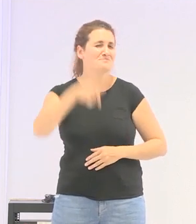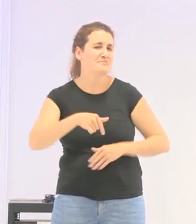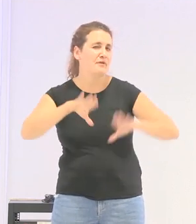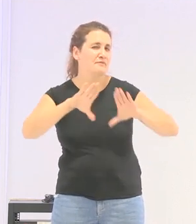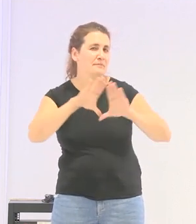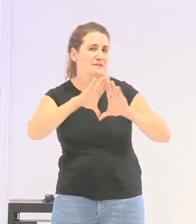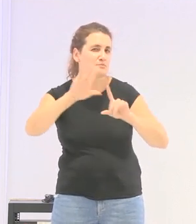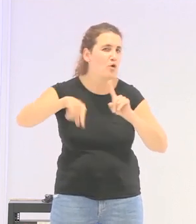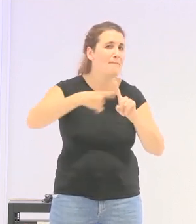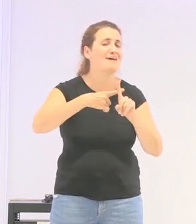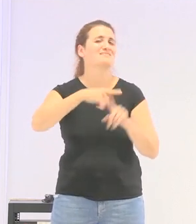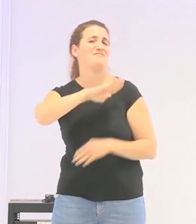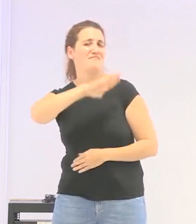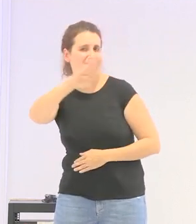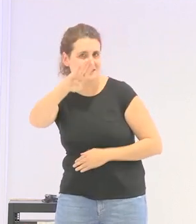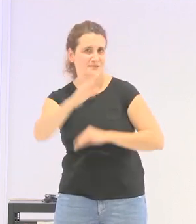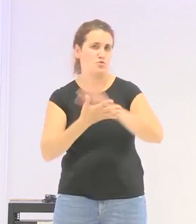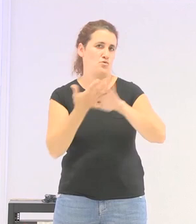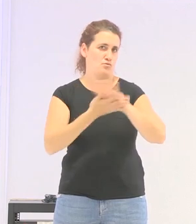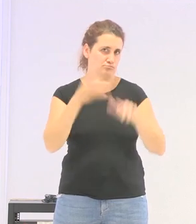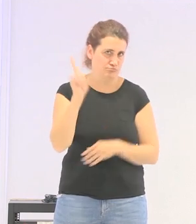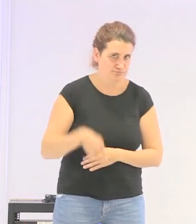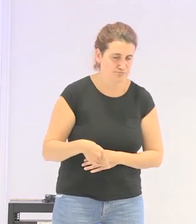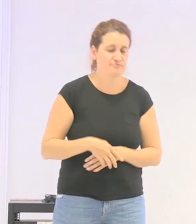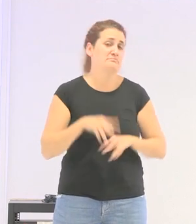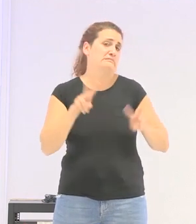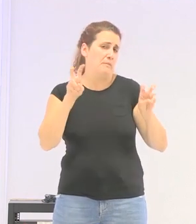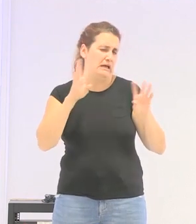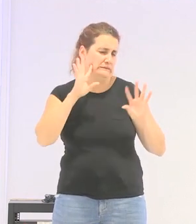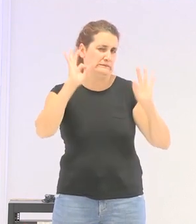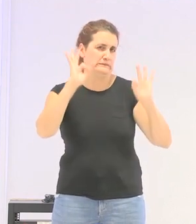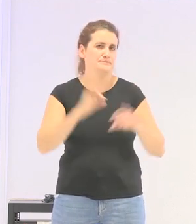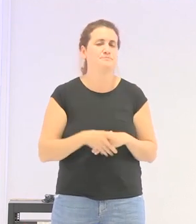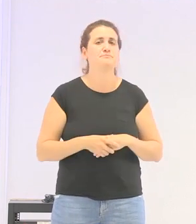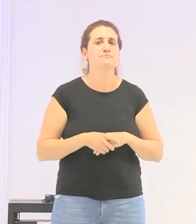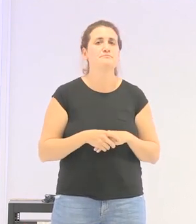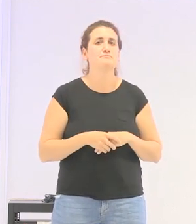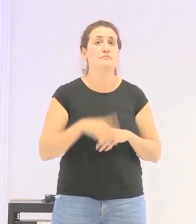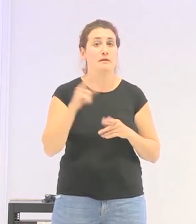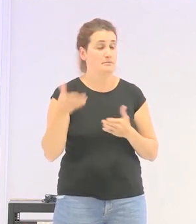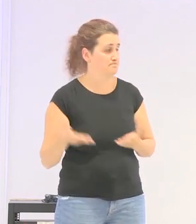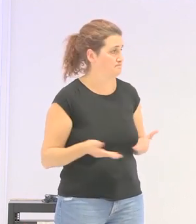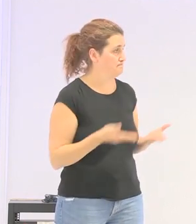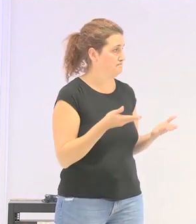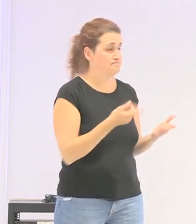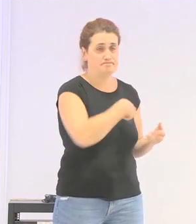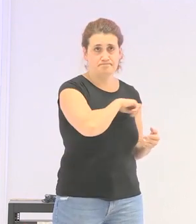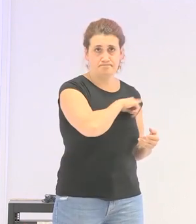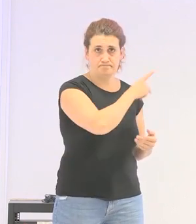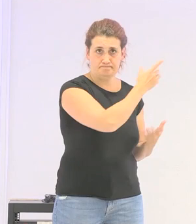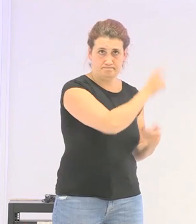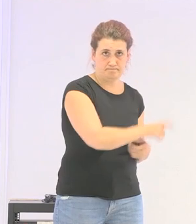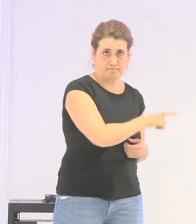eta faxismoari helduko diogu gaia, eta horretarako gurekin daukagu Nuria